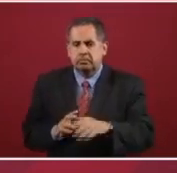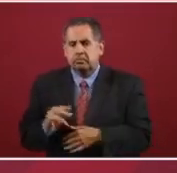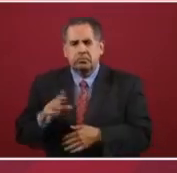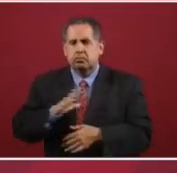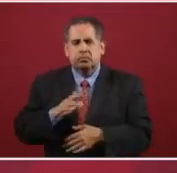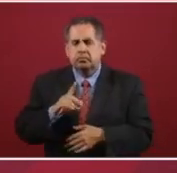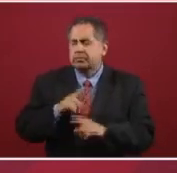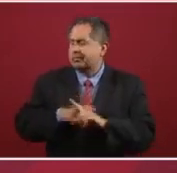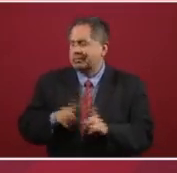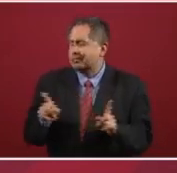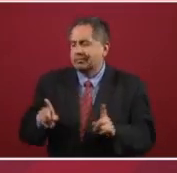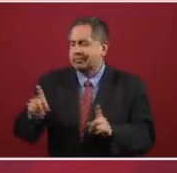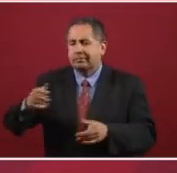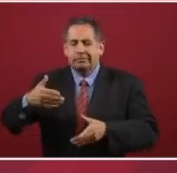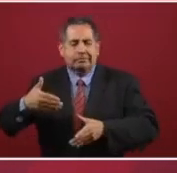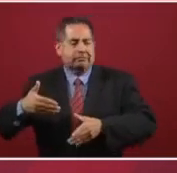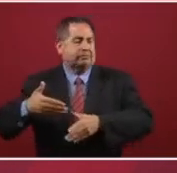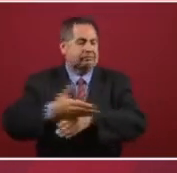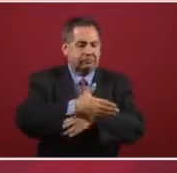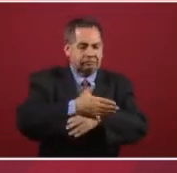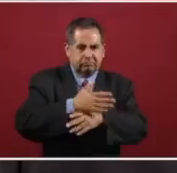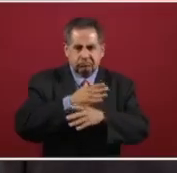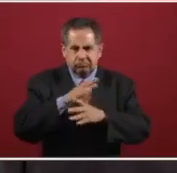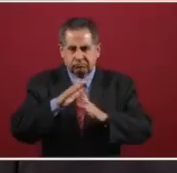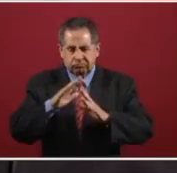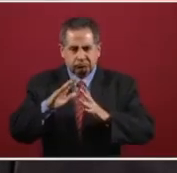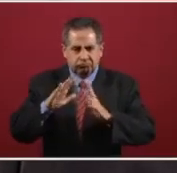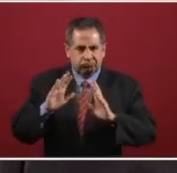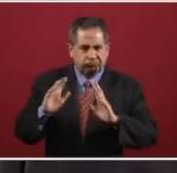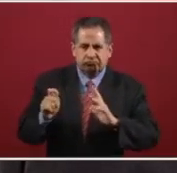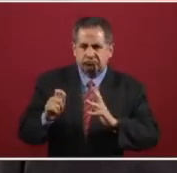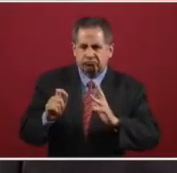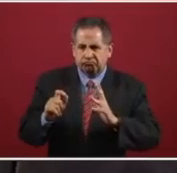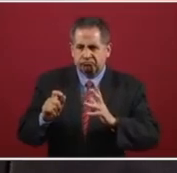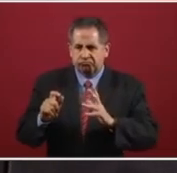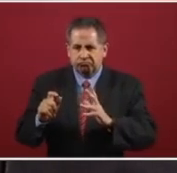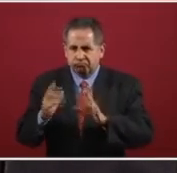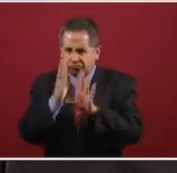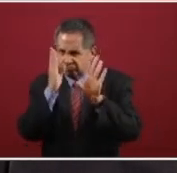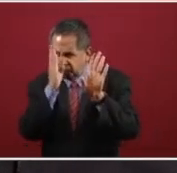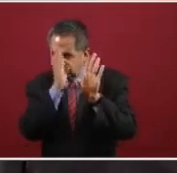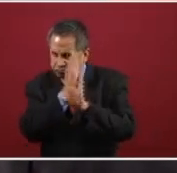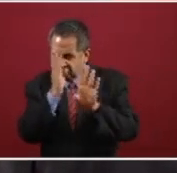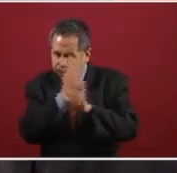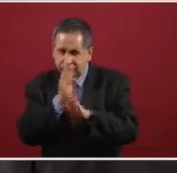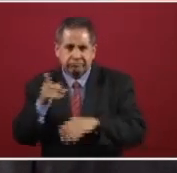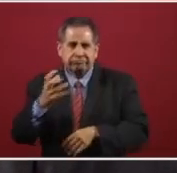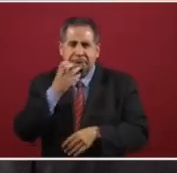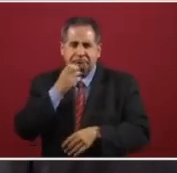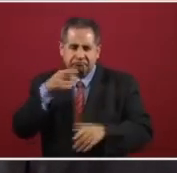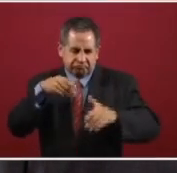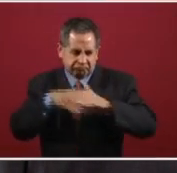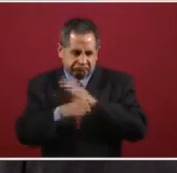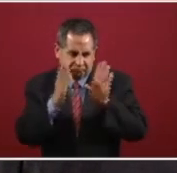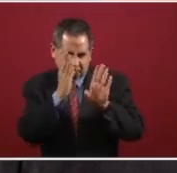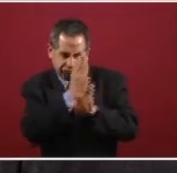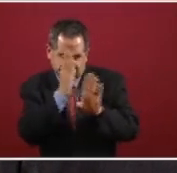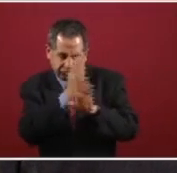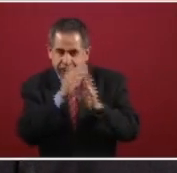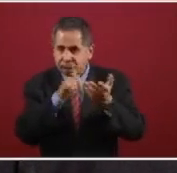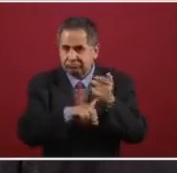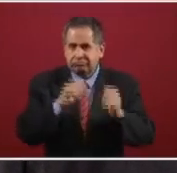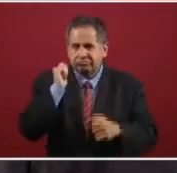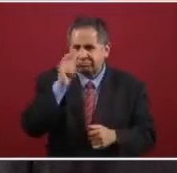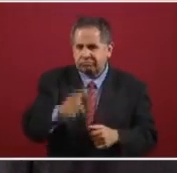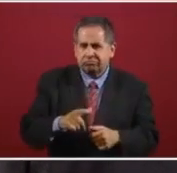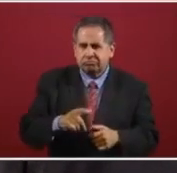que ver con acciones de intervención de inteligencia